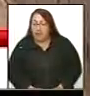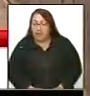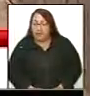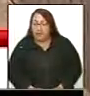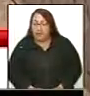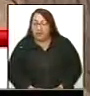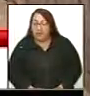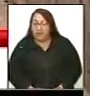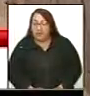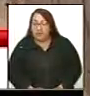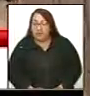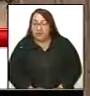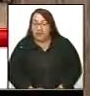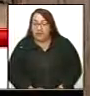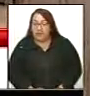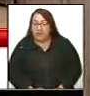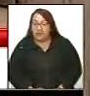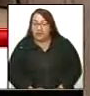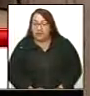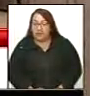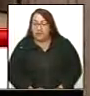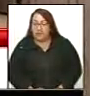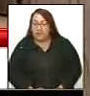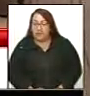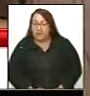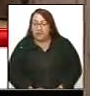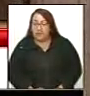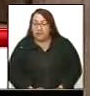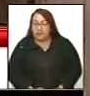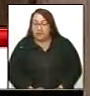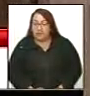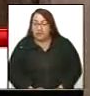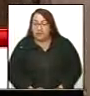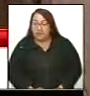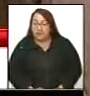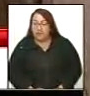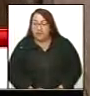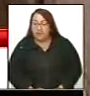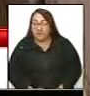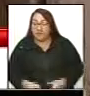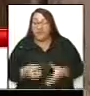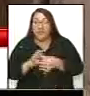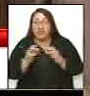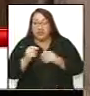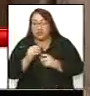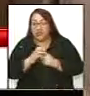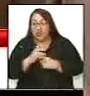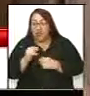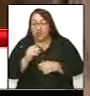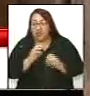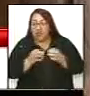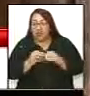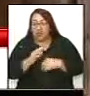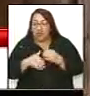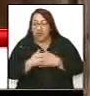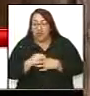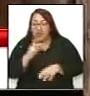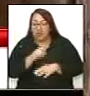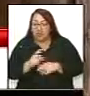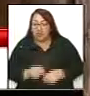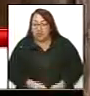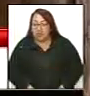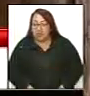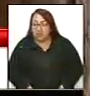también el tipo de enseñanza de la violencia terrorista en las áreas de historia, geografía, economía, desarrollo personal, ciudadanía